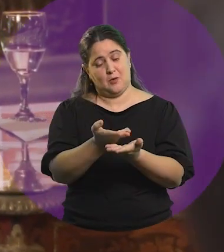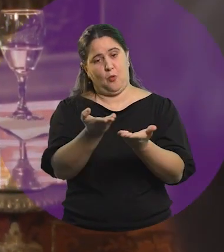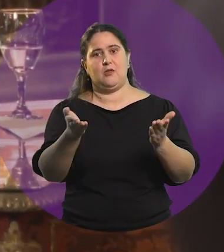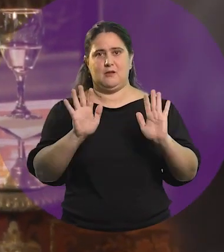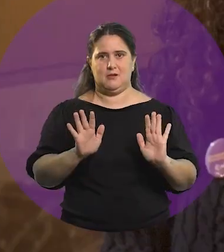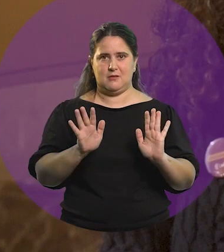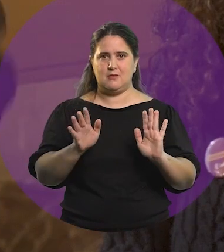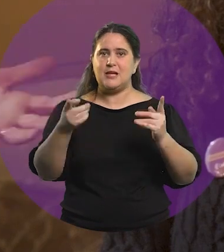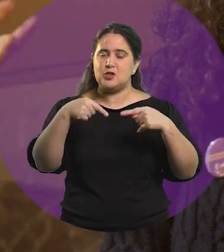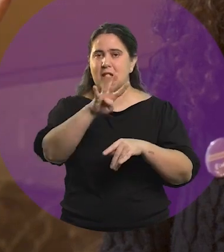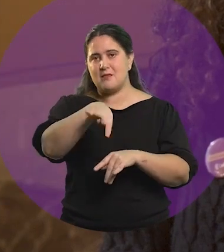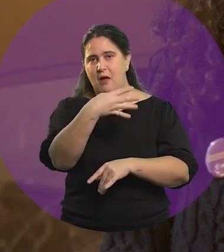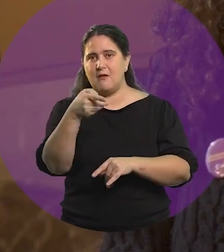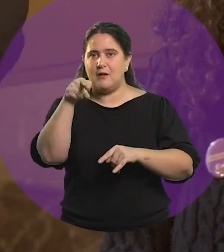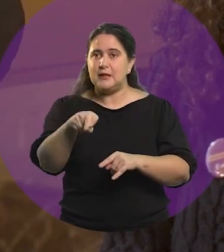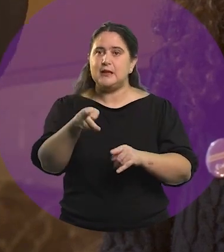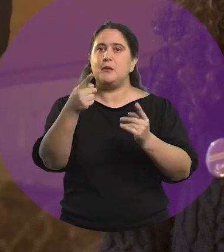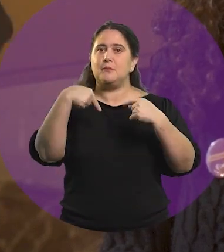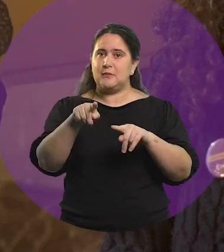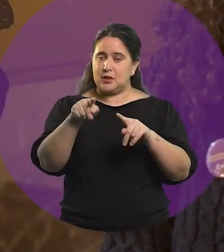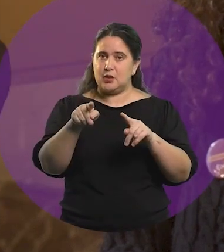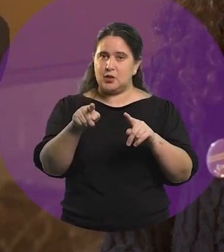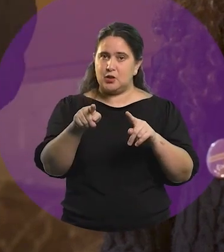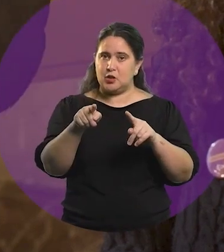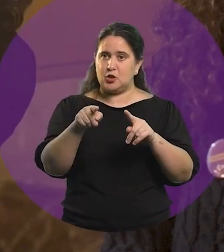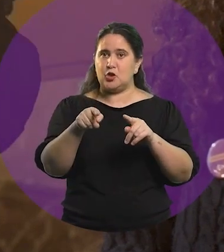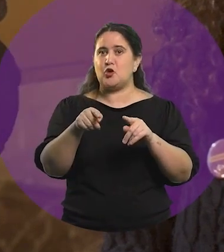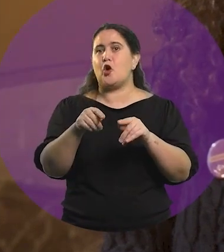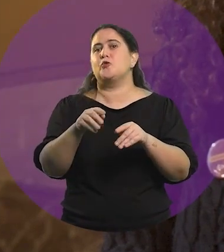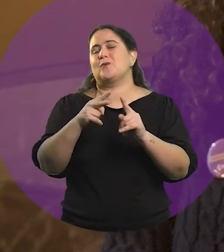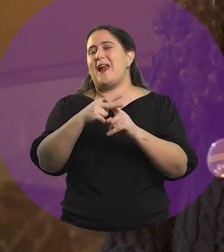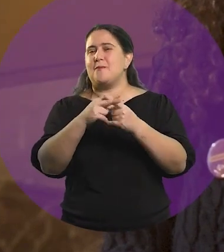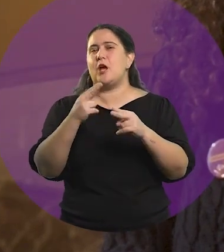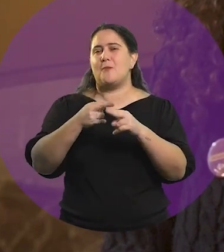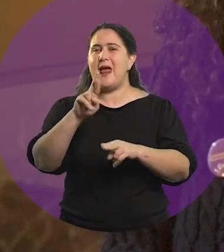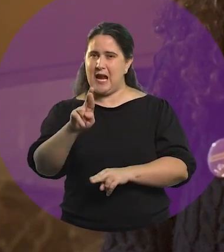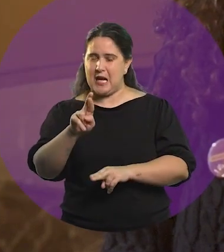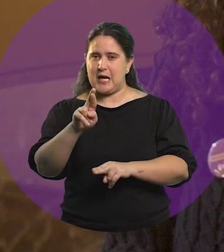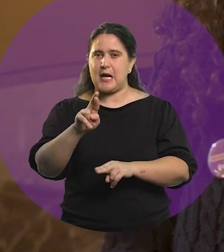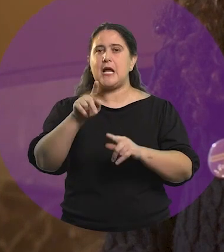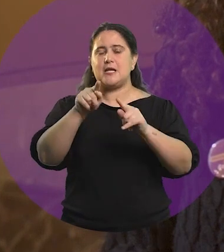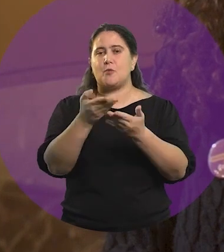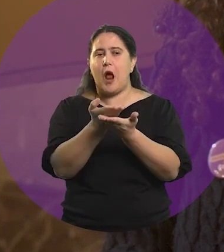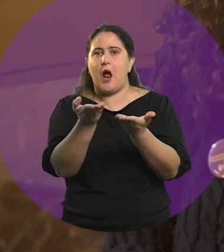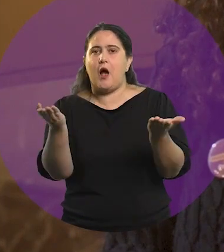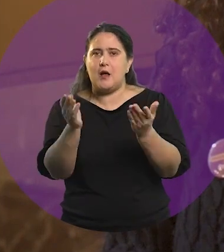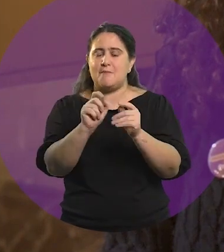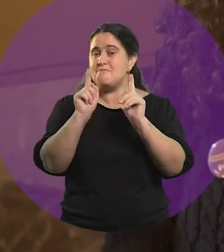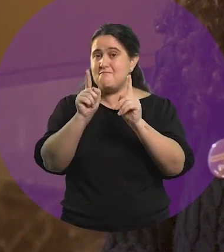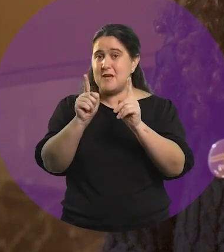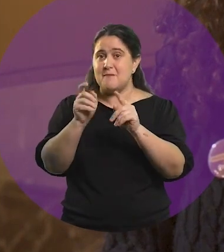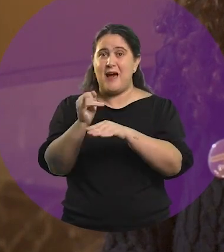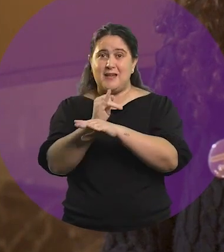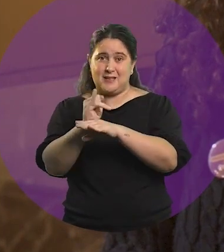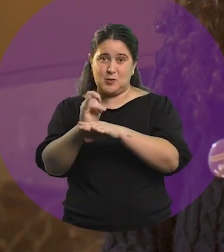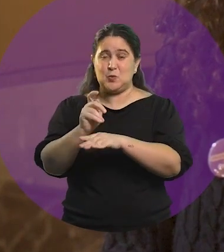hemos querido mostrar. Entonces, es un tablero, pero que está hecho en R, que es una herramienta de acceso, de código abierto, es la misma que utiliza